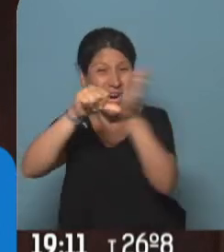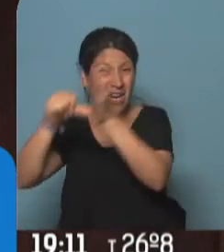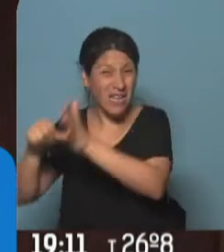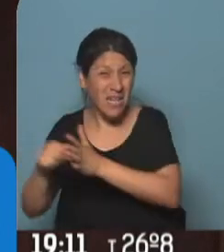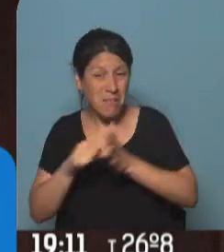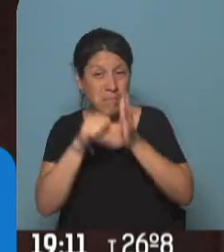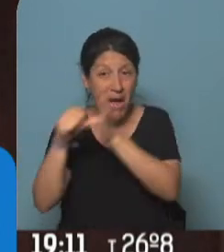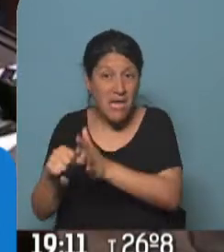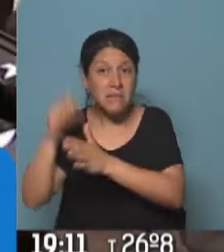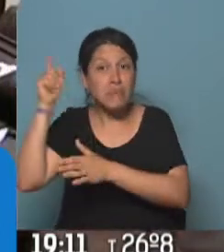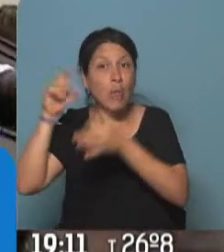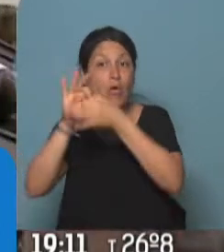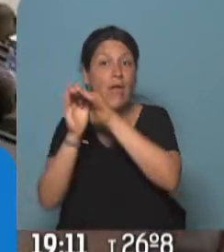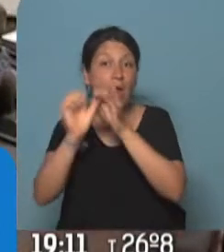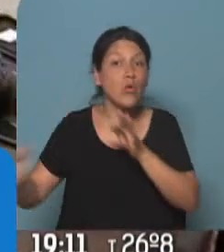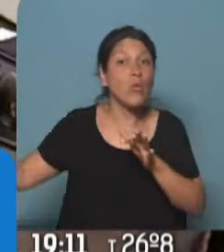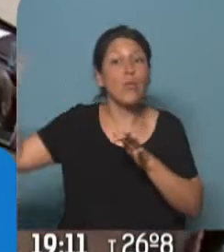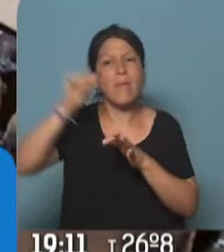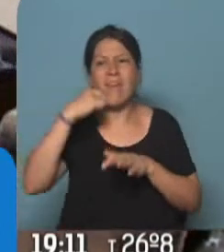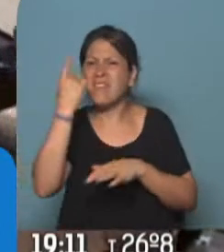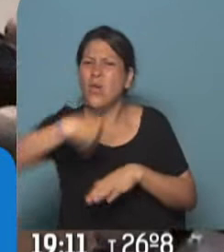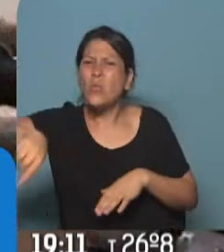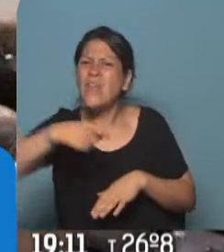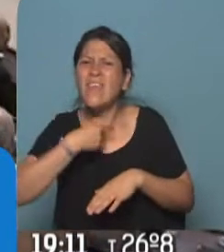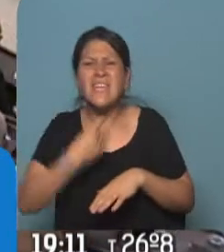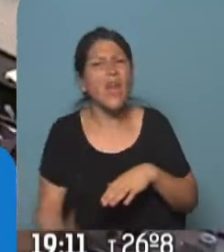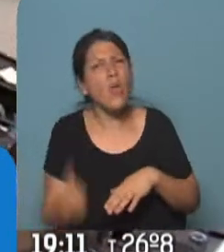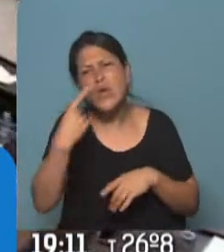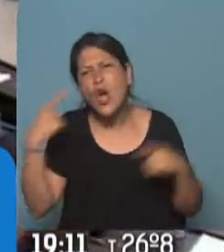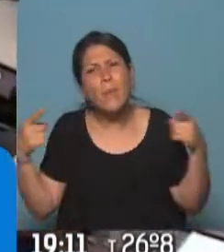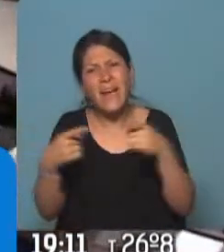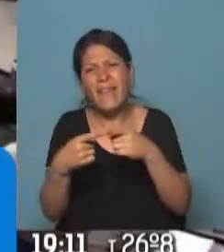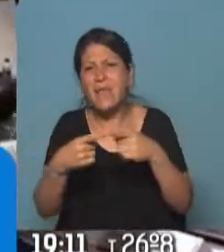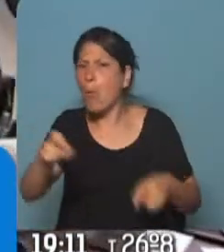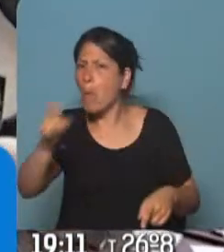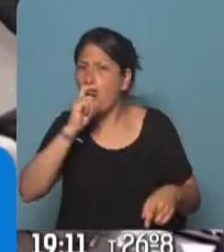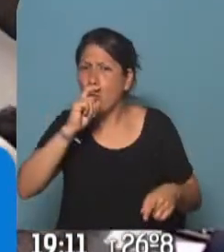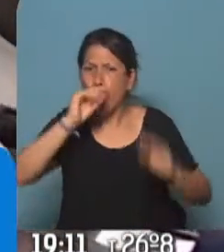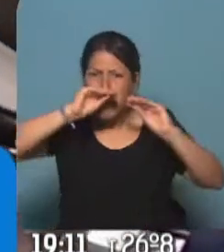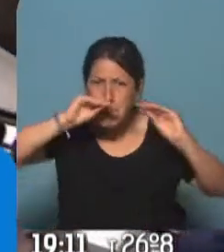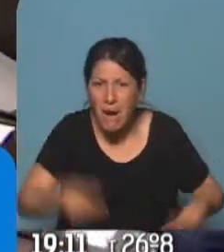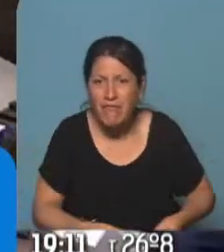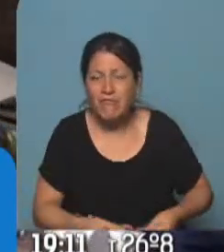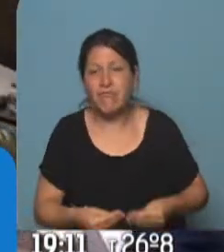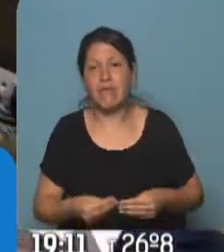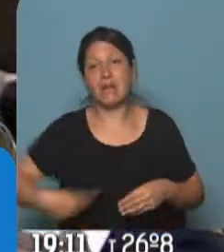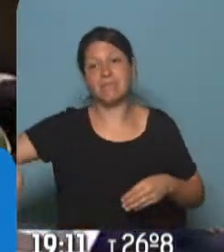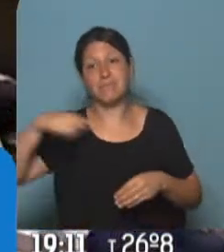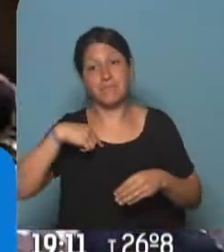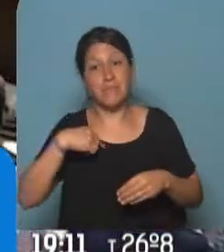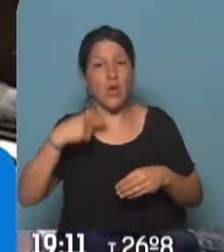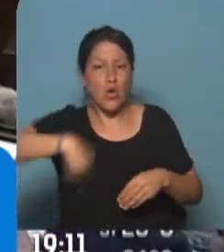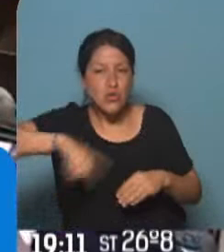gobierno de nicolás maduro y además de reafirmar su apoyo al presidente de venezuela aseguró que ni no aceptarán un